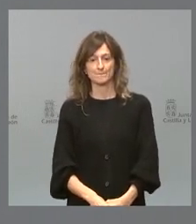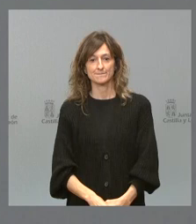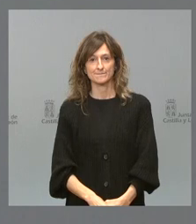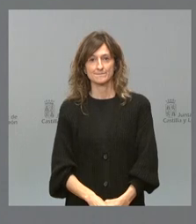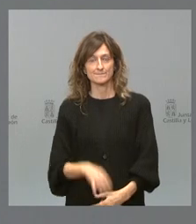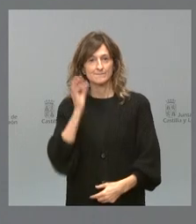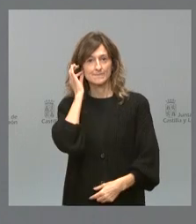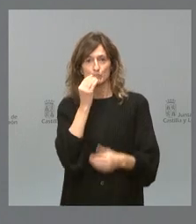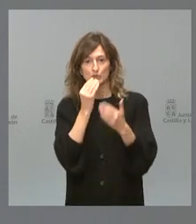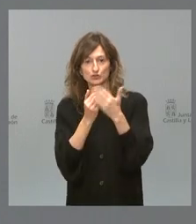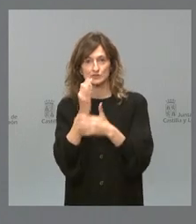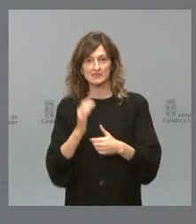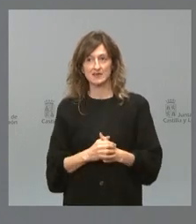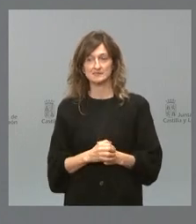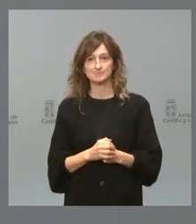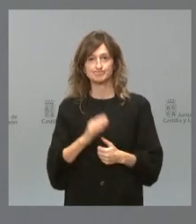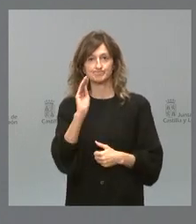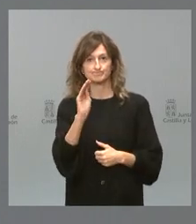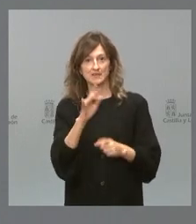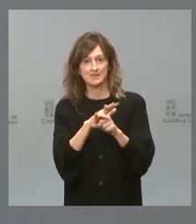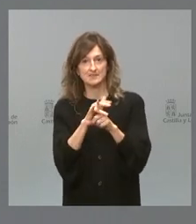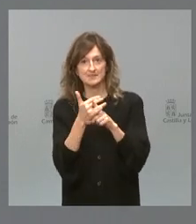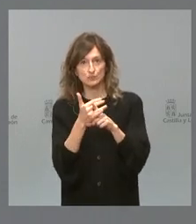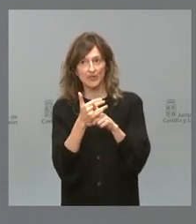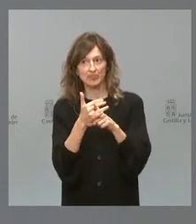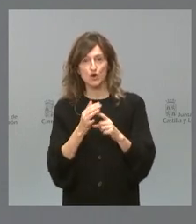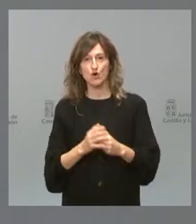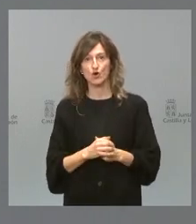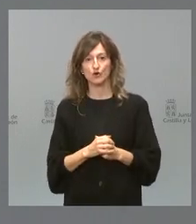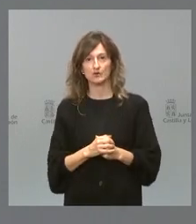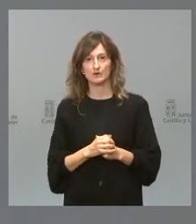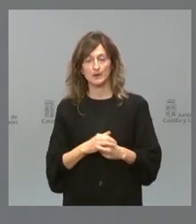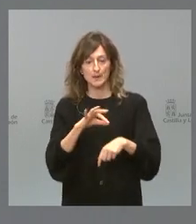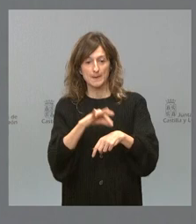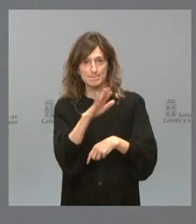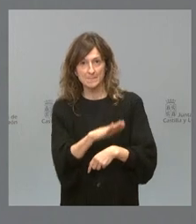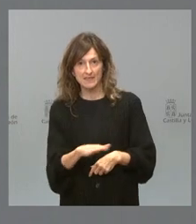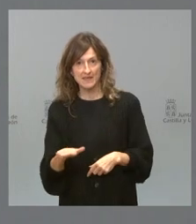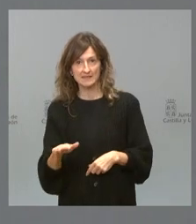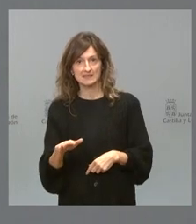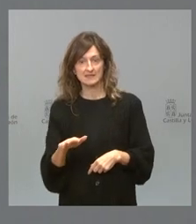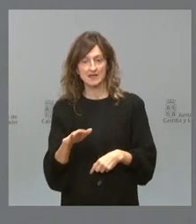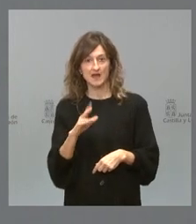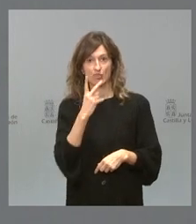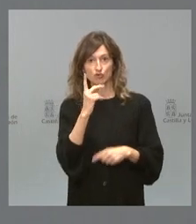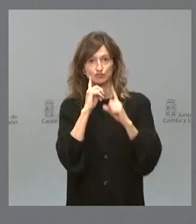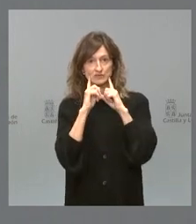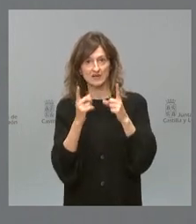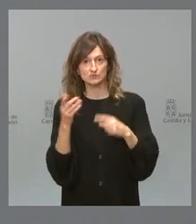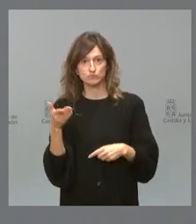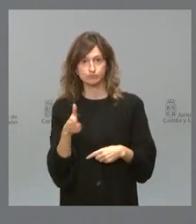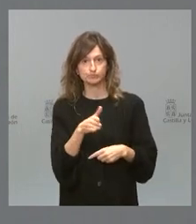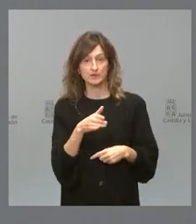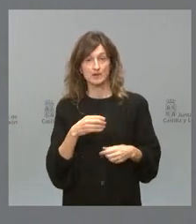Buenos días No sé cuál es la situación de la pediatría con los dos últimos casos de fallecimiento